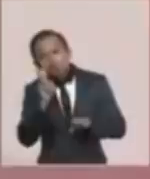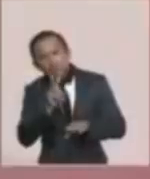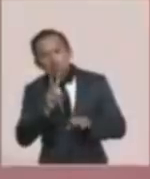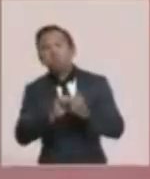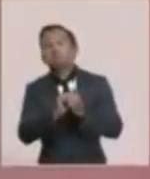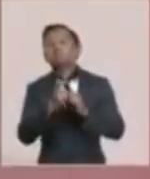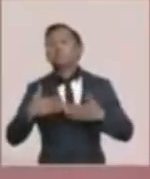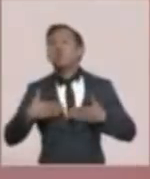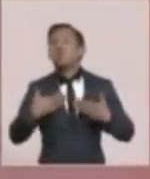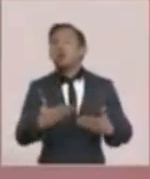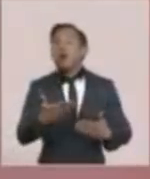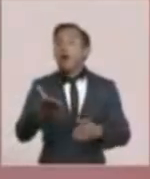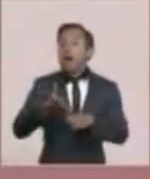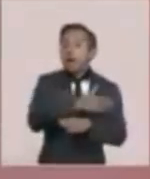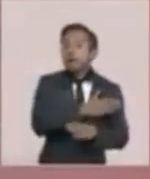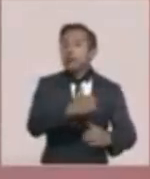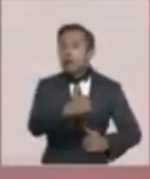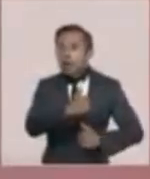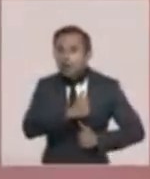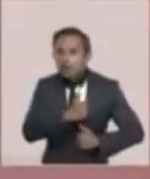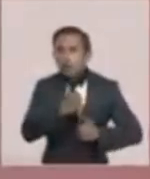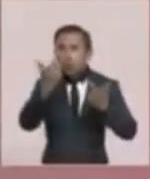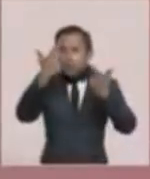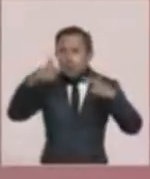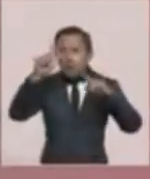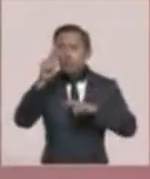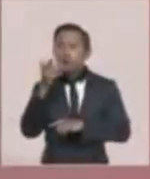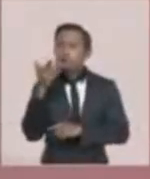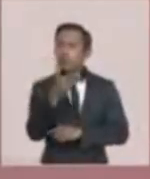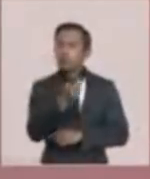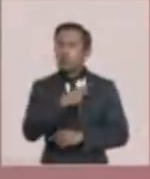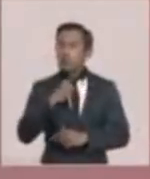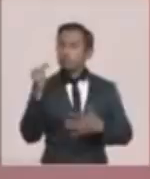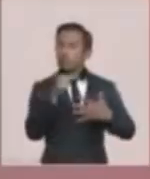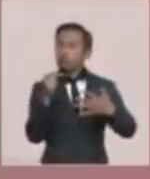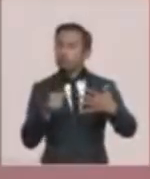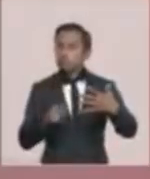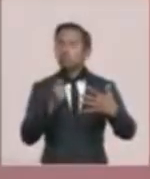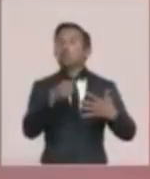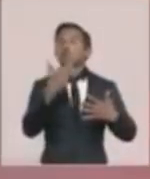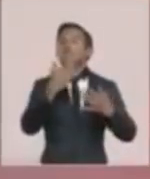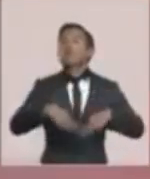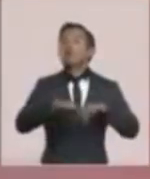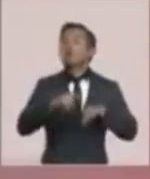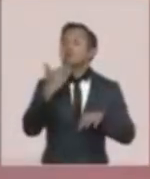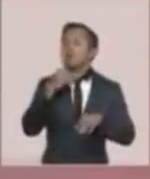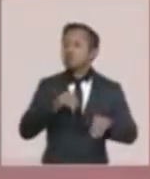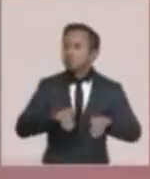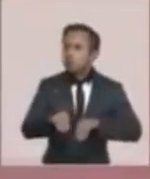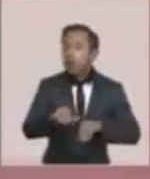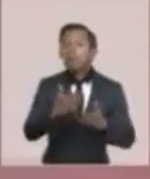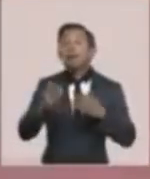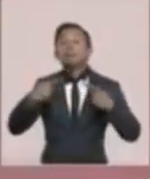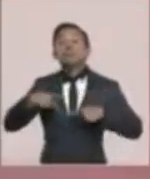nuestro Ejército y a nuestra Marina. Merecen que les demos seguridad en su actuación. Y el ciudadano merece tener absoluta